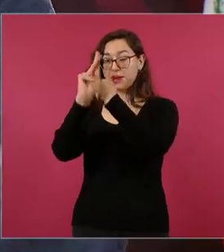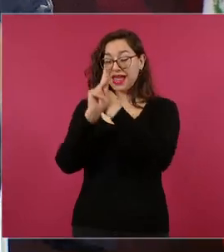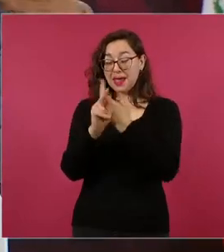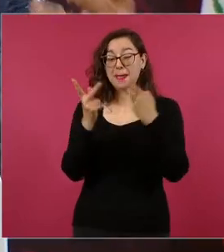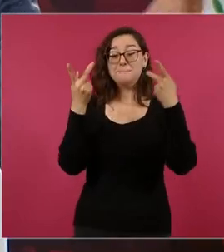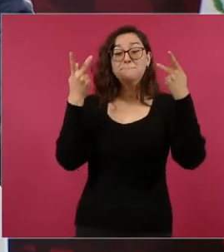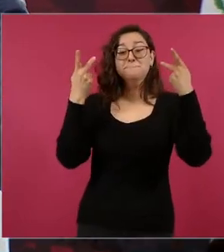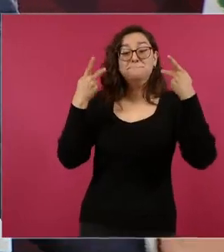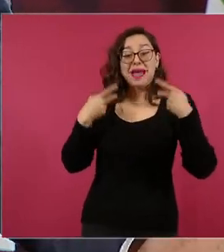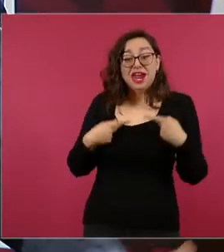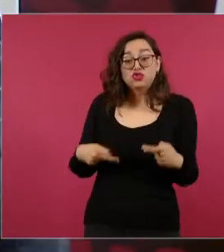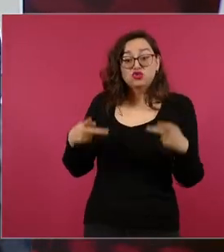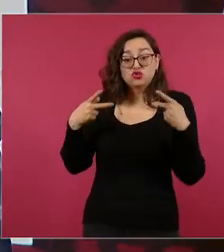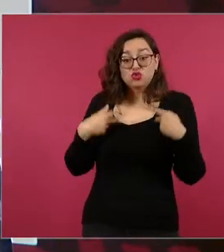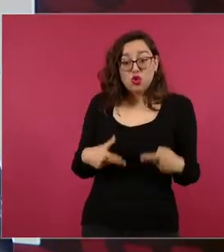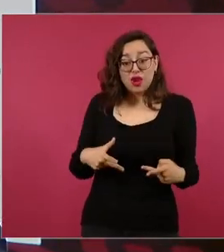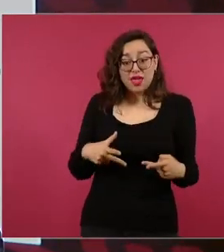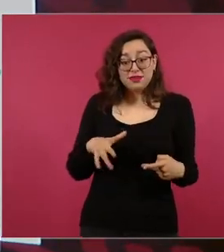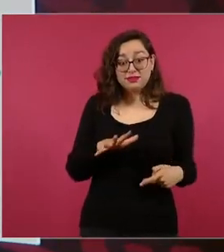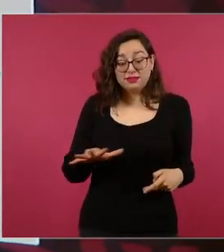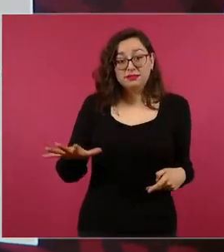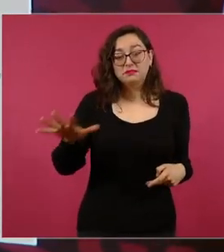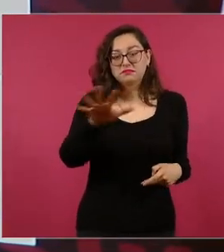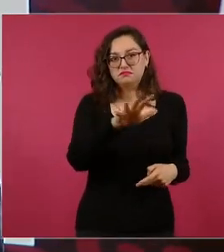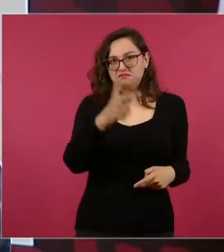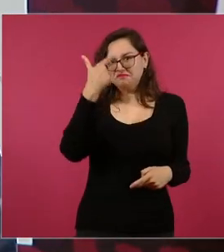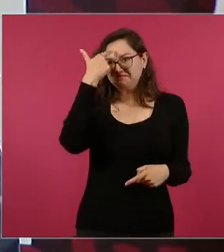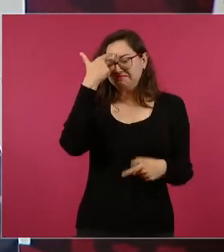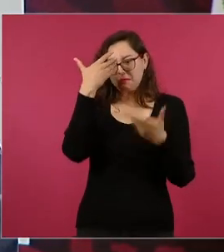y son progresistas.